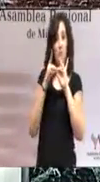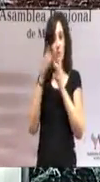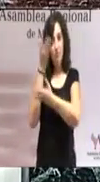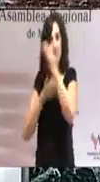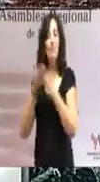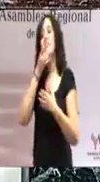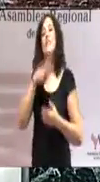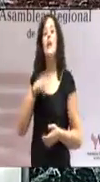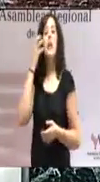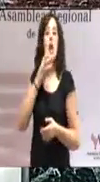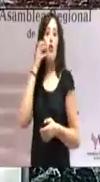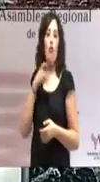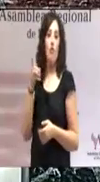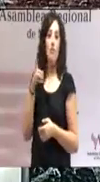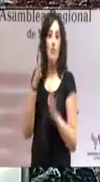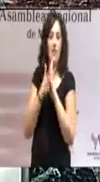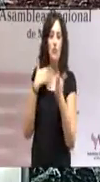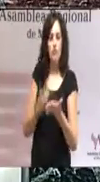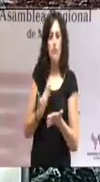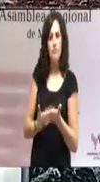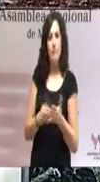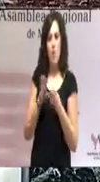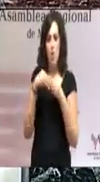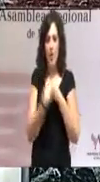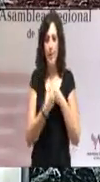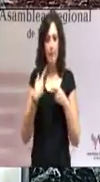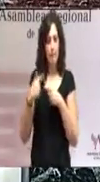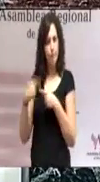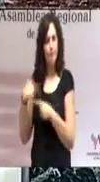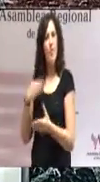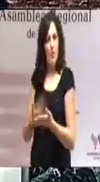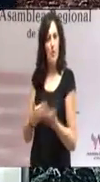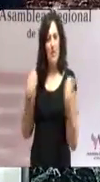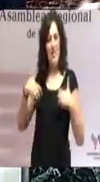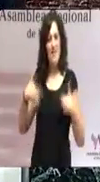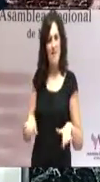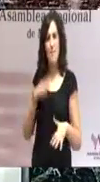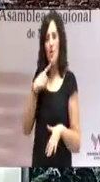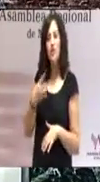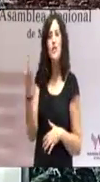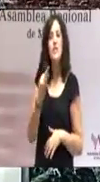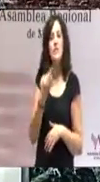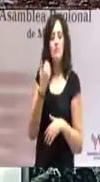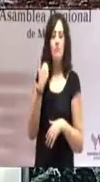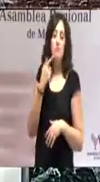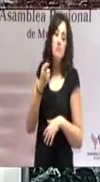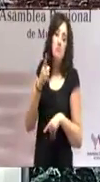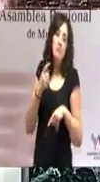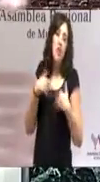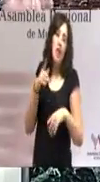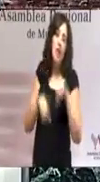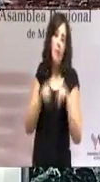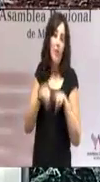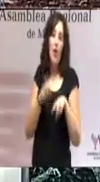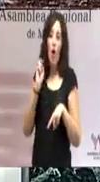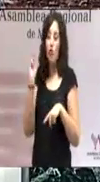dicho anteriormente y lo he demostrado documentalmente. Pero he dicho, y usted ya… otros